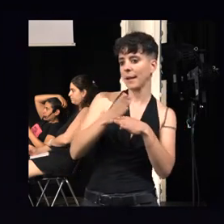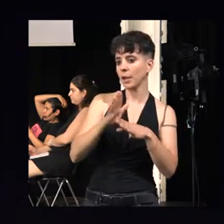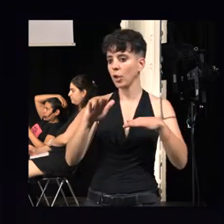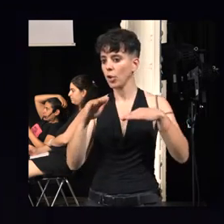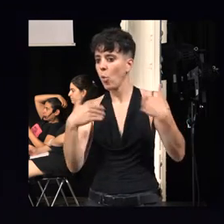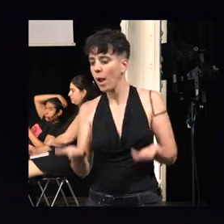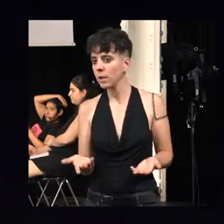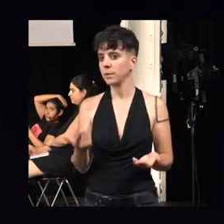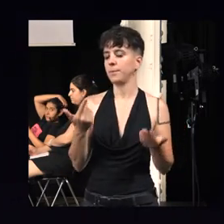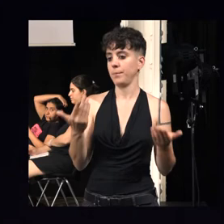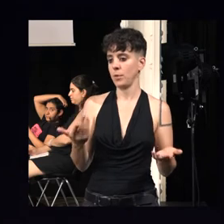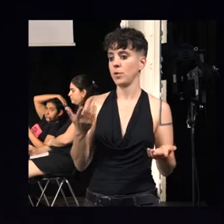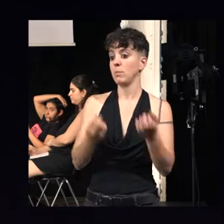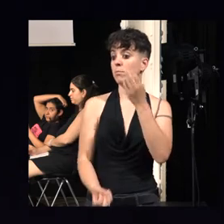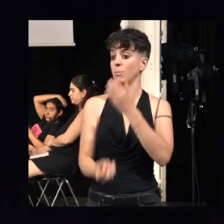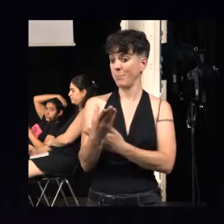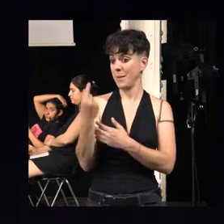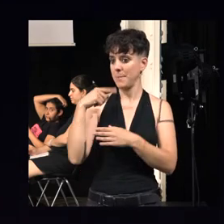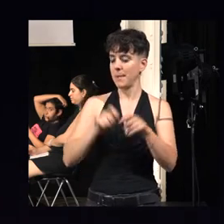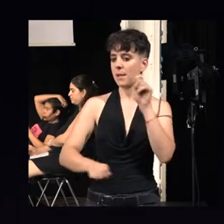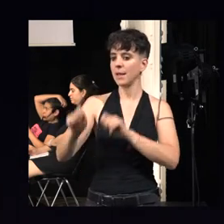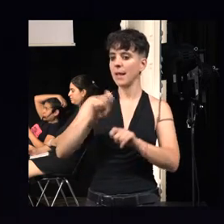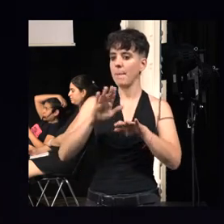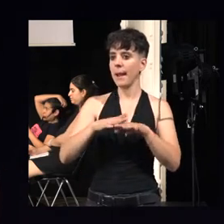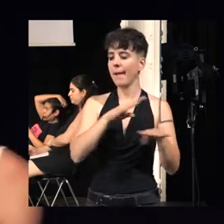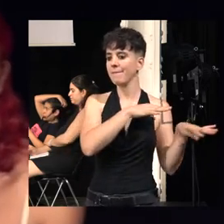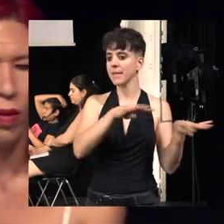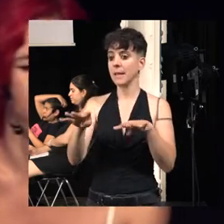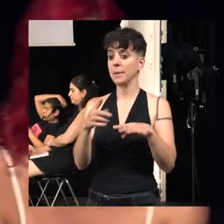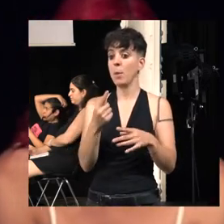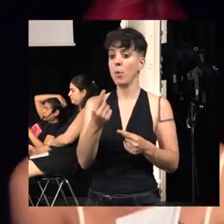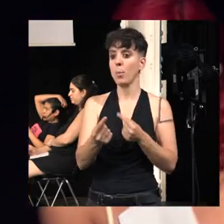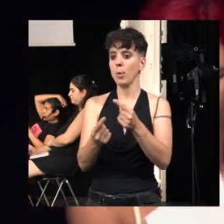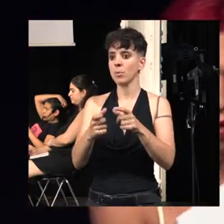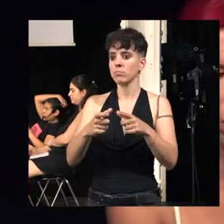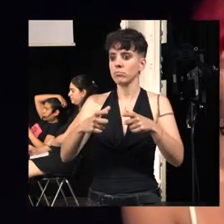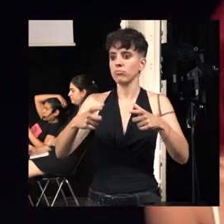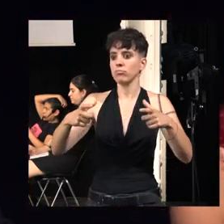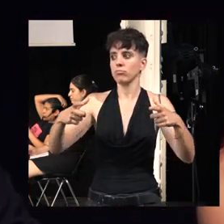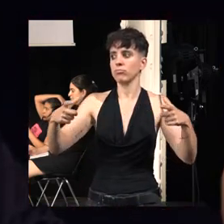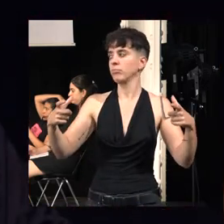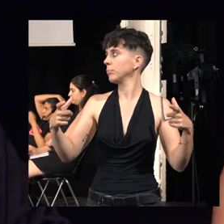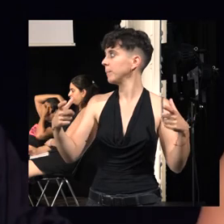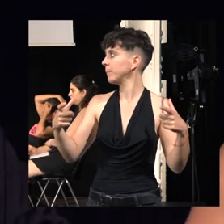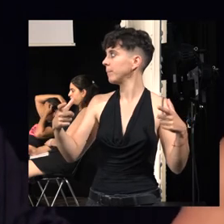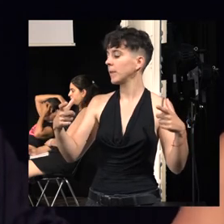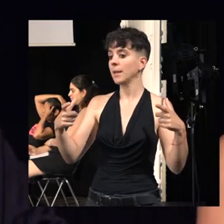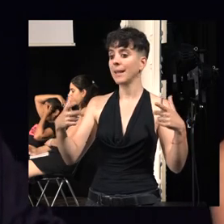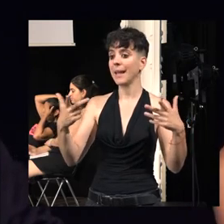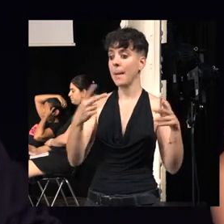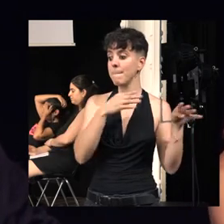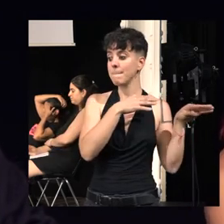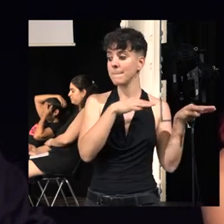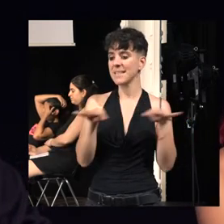Entonces se genera Cati para visibilizar. Pero Cati empieza a crecer poquito a poquito, de tal forma de que empieza a hacer